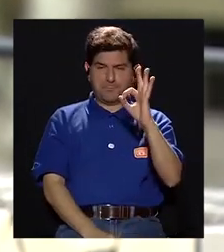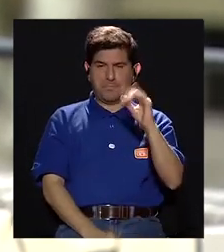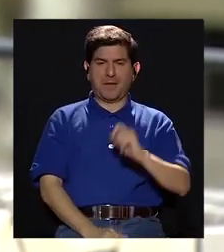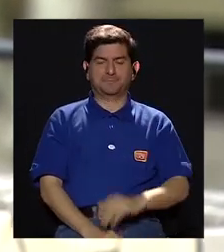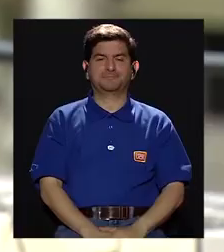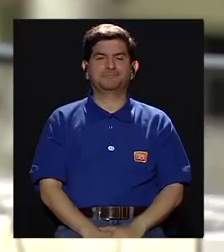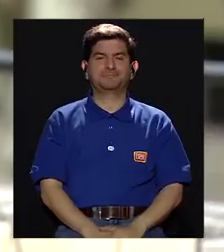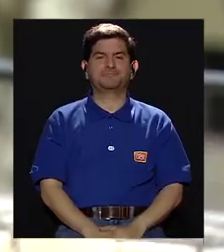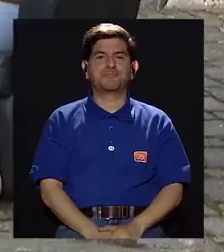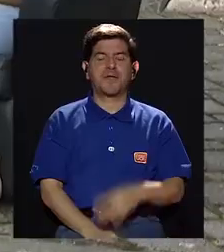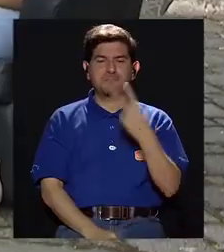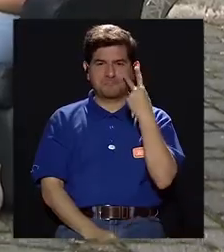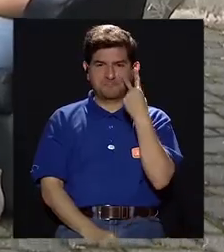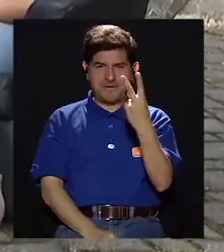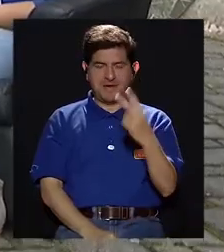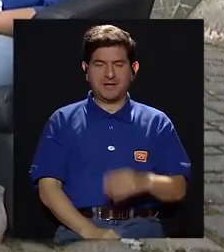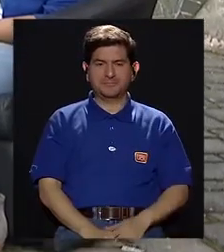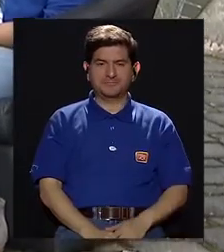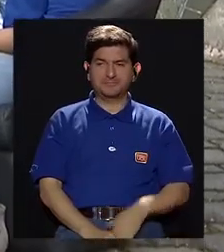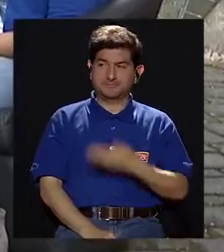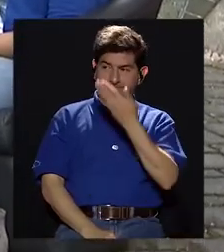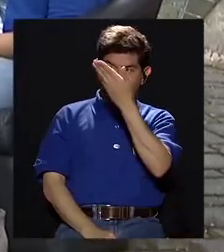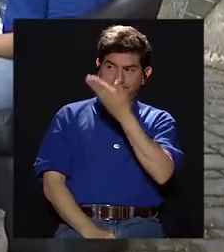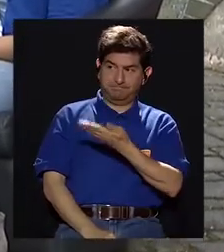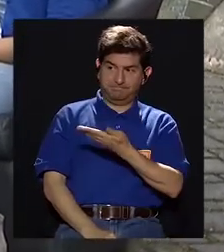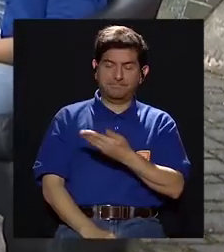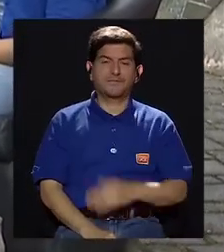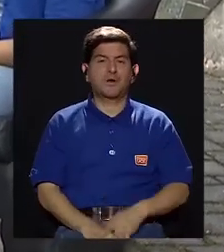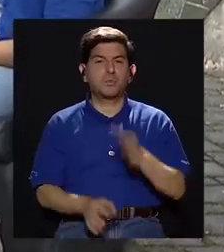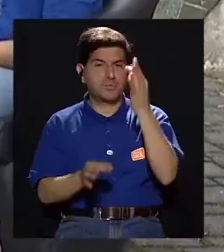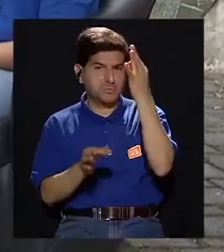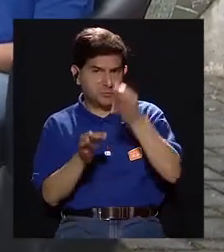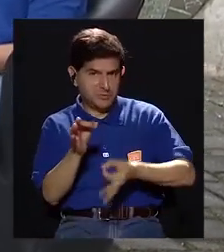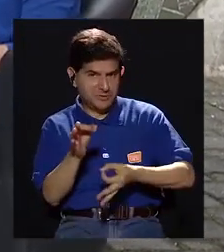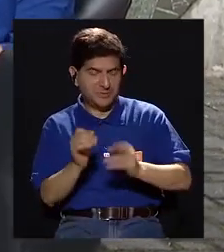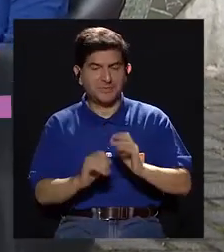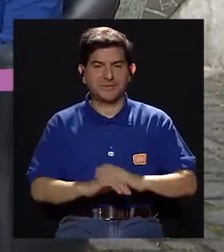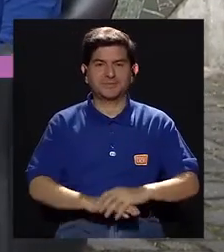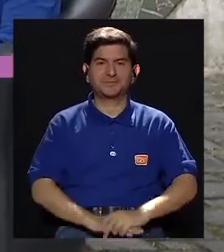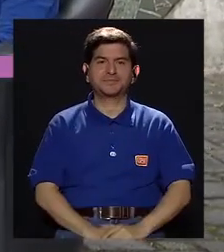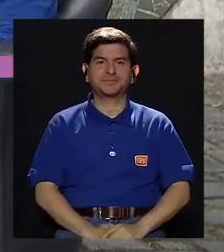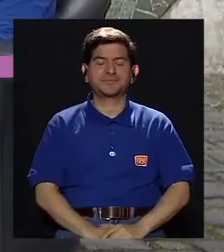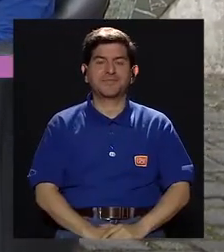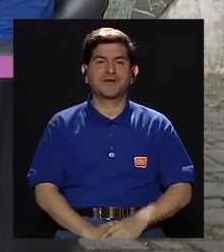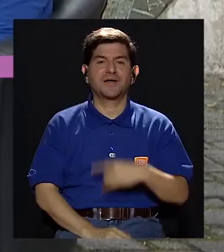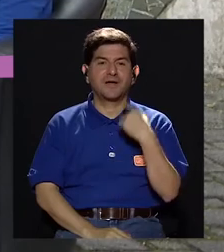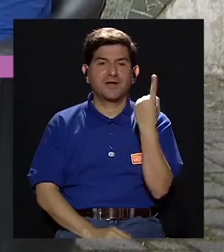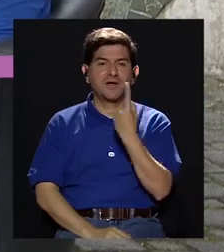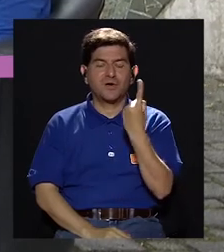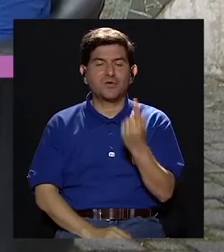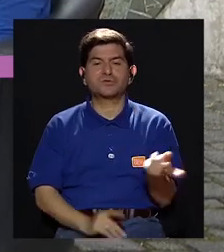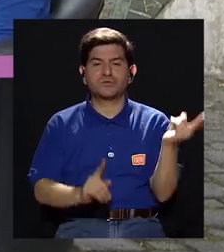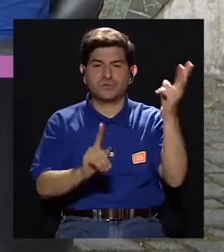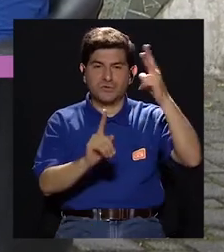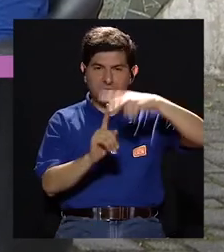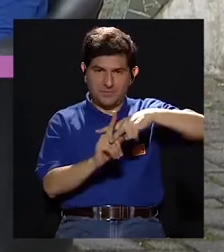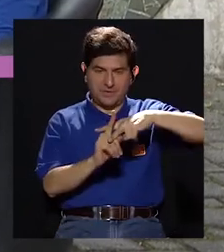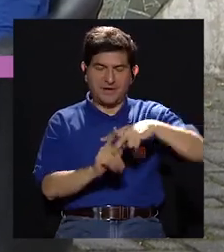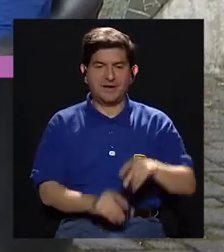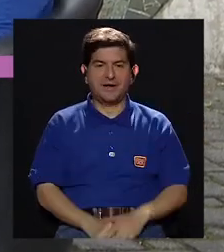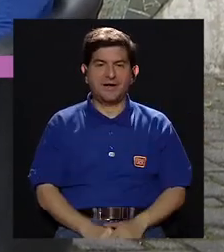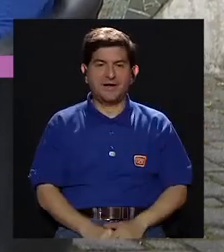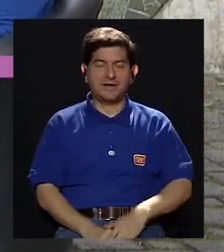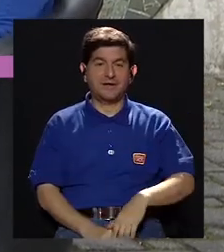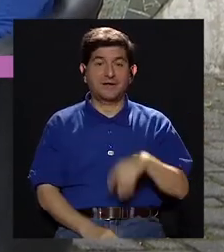¿sí? Excelente. Mira, es muy sencillo. Con solamente la aplicación,